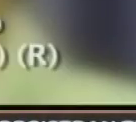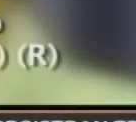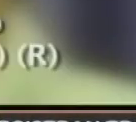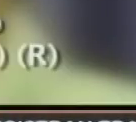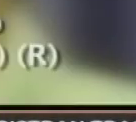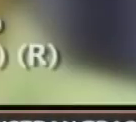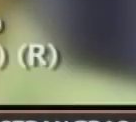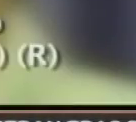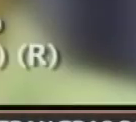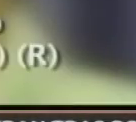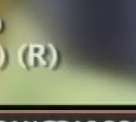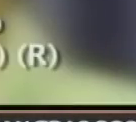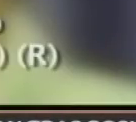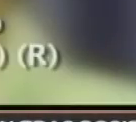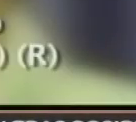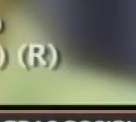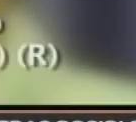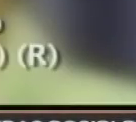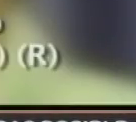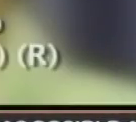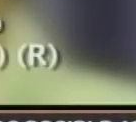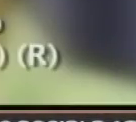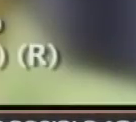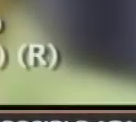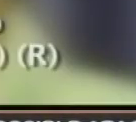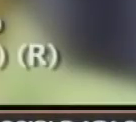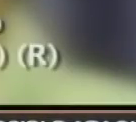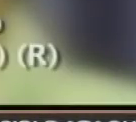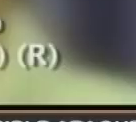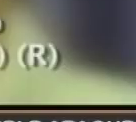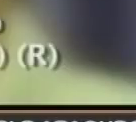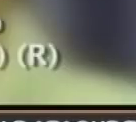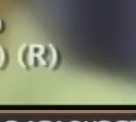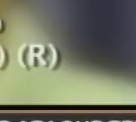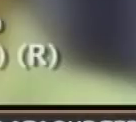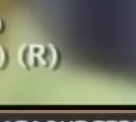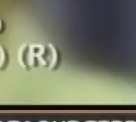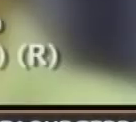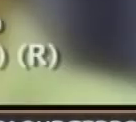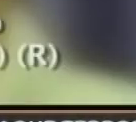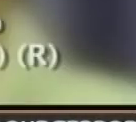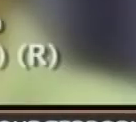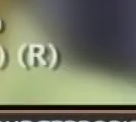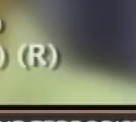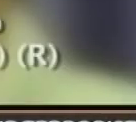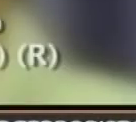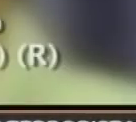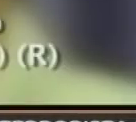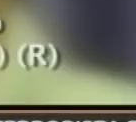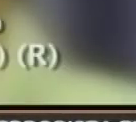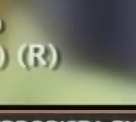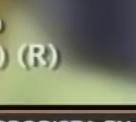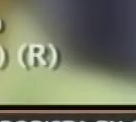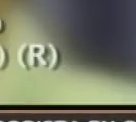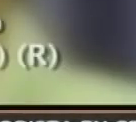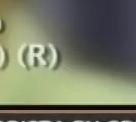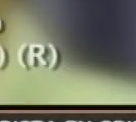hay aproximadamente un 30% de déficit en la formación de pilotos. Y si los